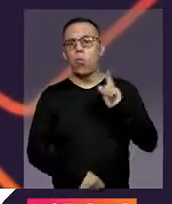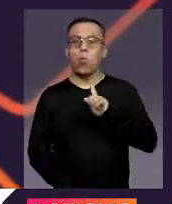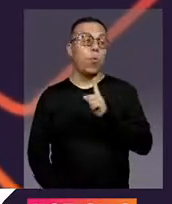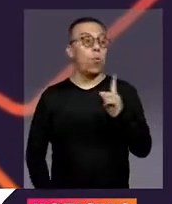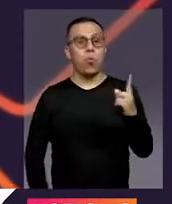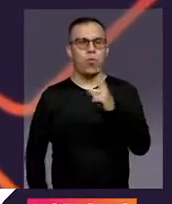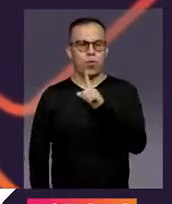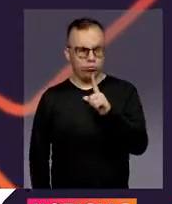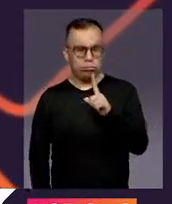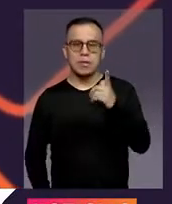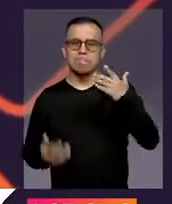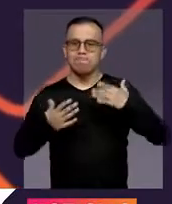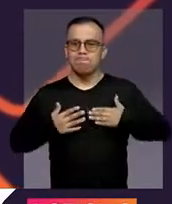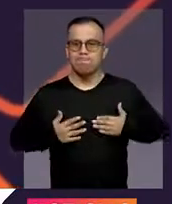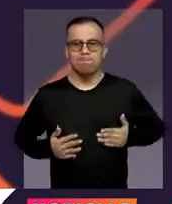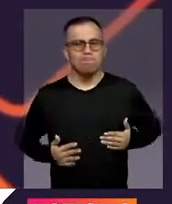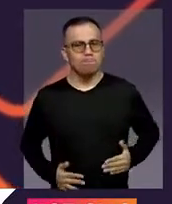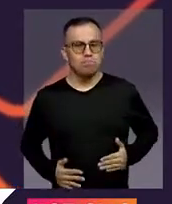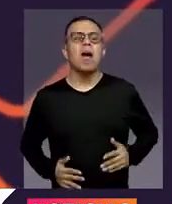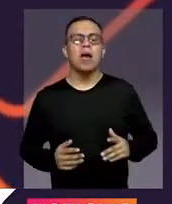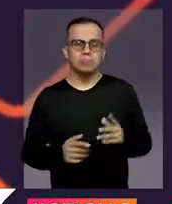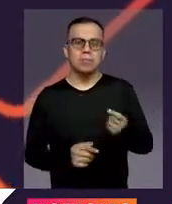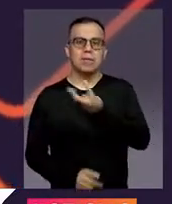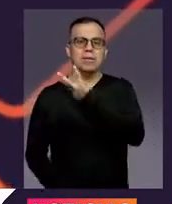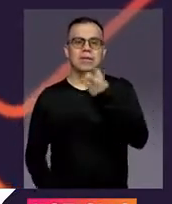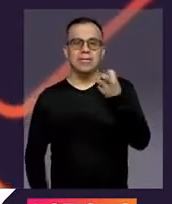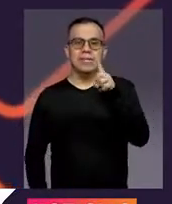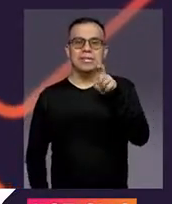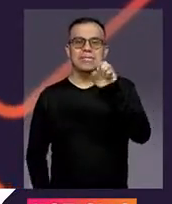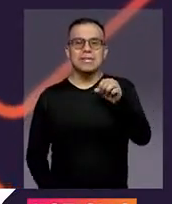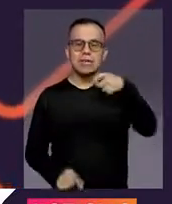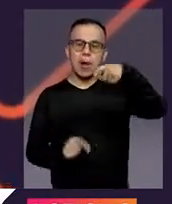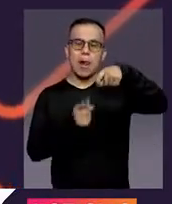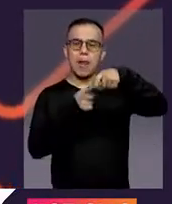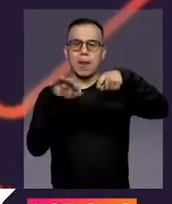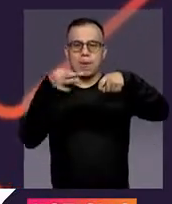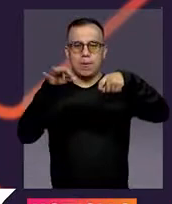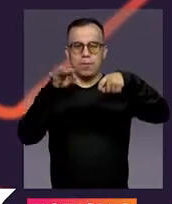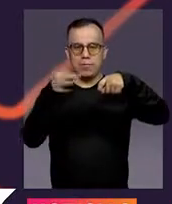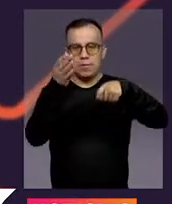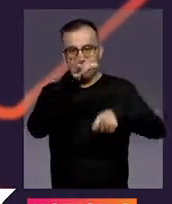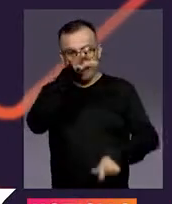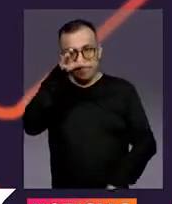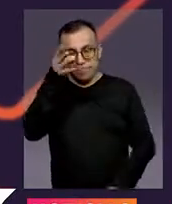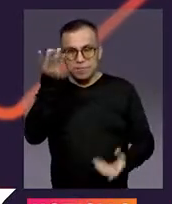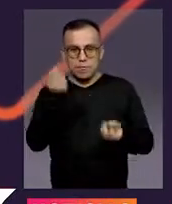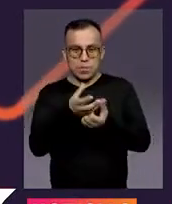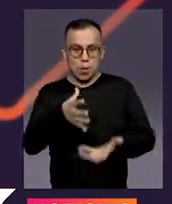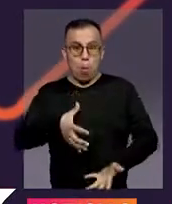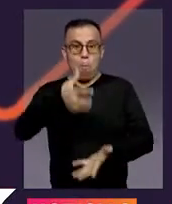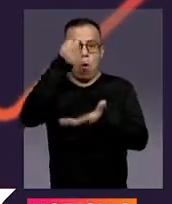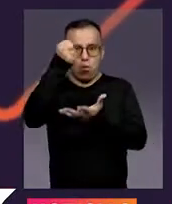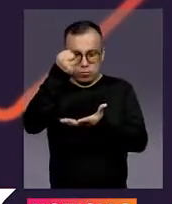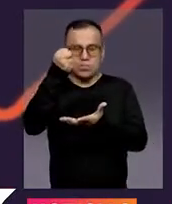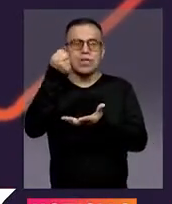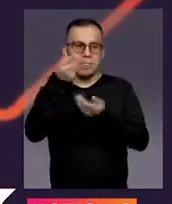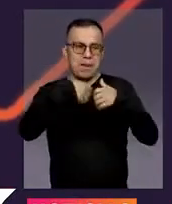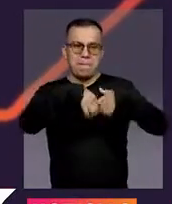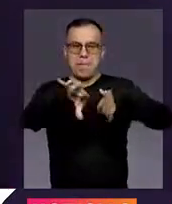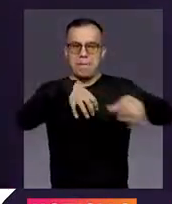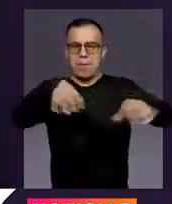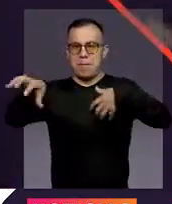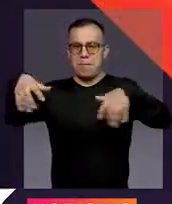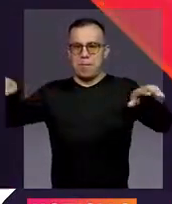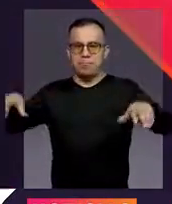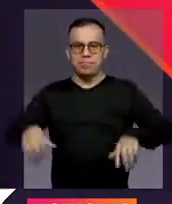calles. Fue requisado y le encontraron 360 papeletas de base de coca en una bolsa negra que serían repartidas en el